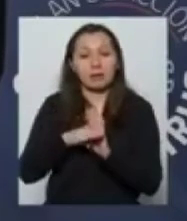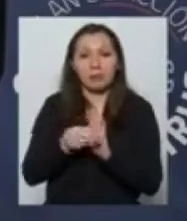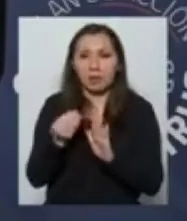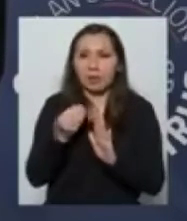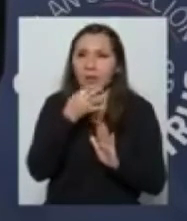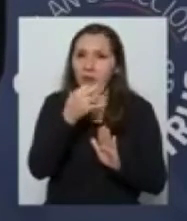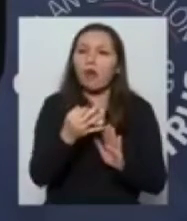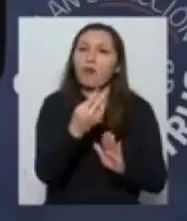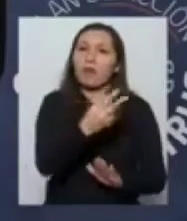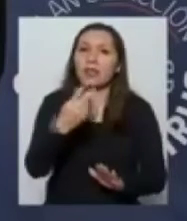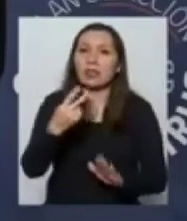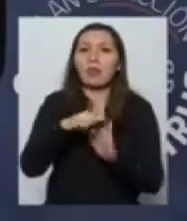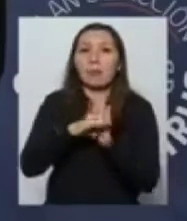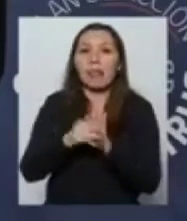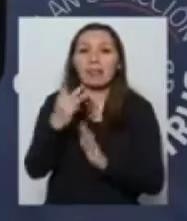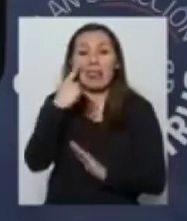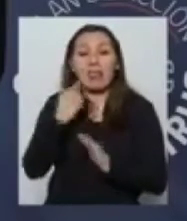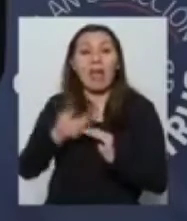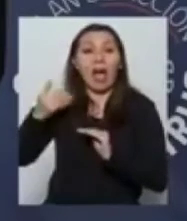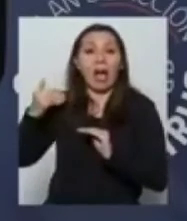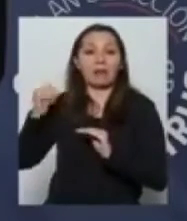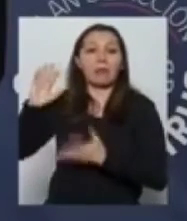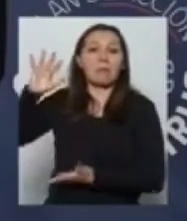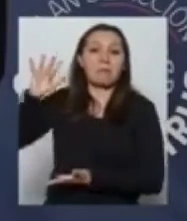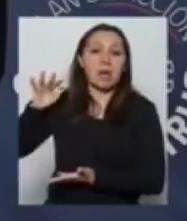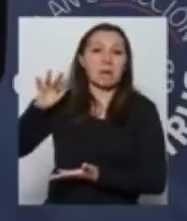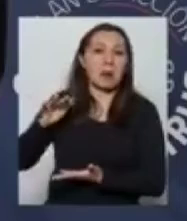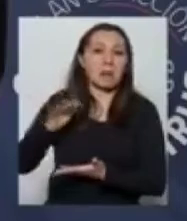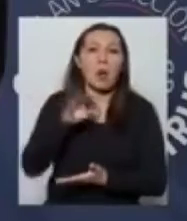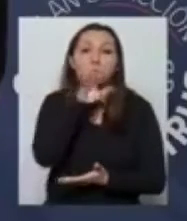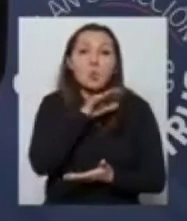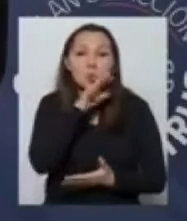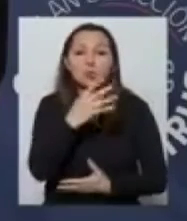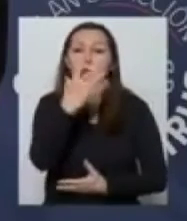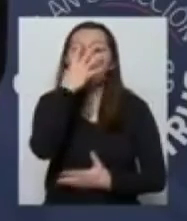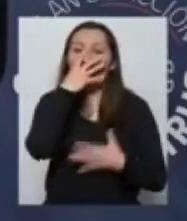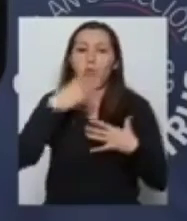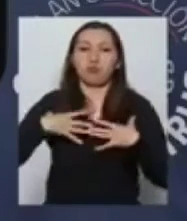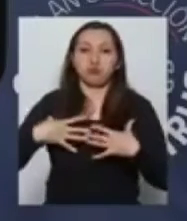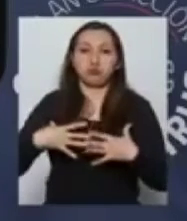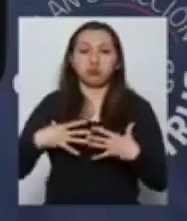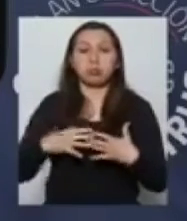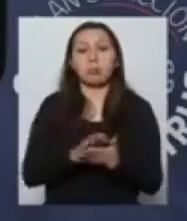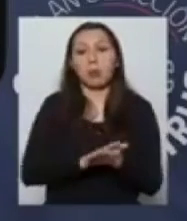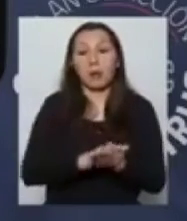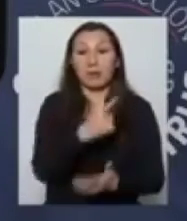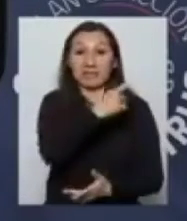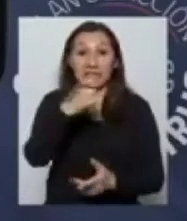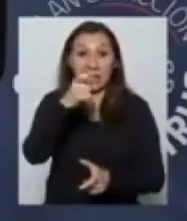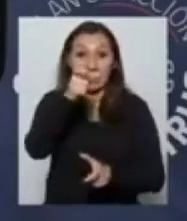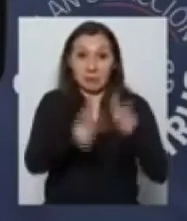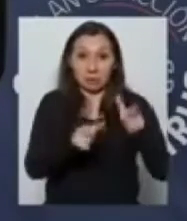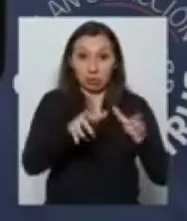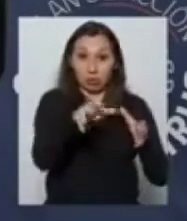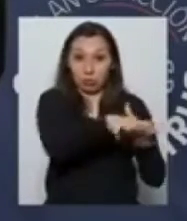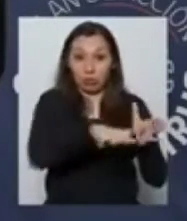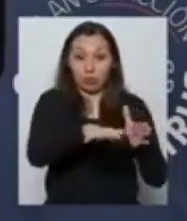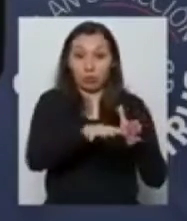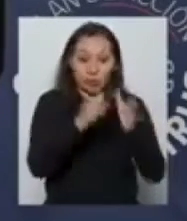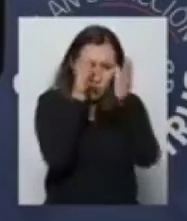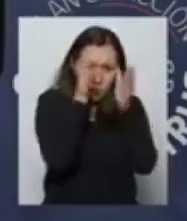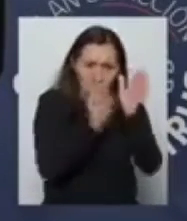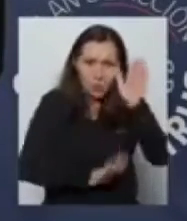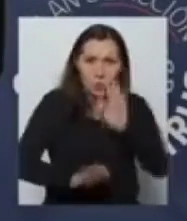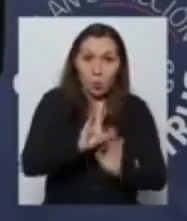e incluso 22 menos que hace 3 días, lo que lleva a que un de cada 100 personas que están en una unidad de